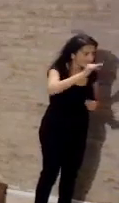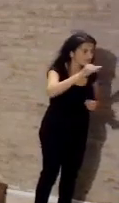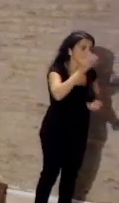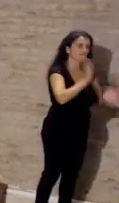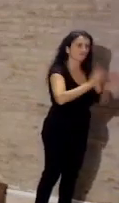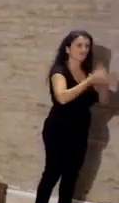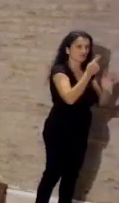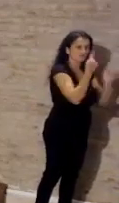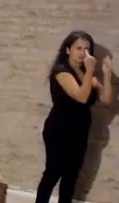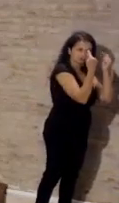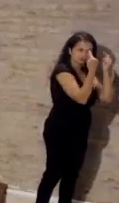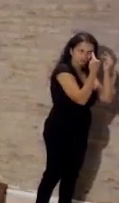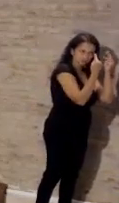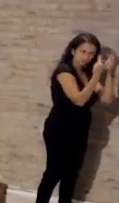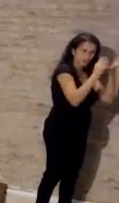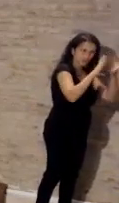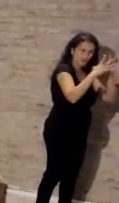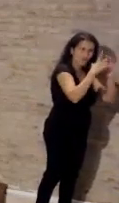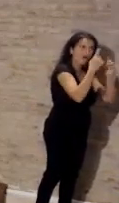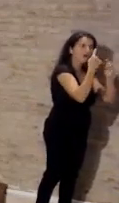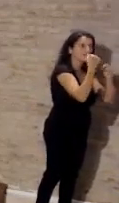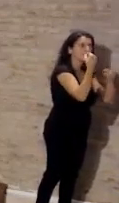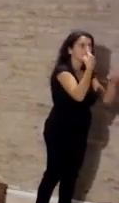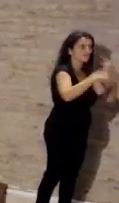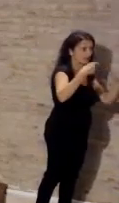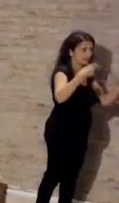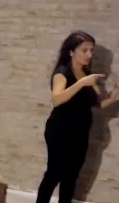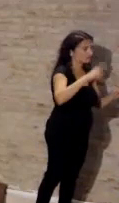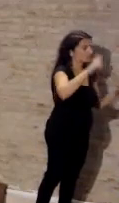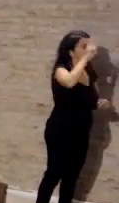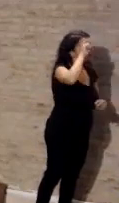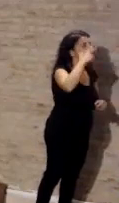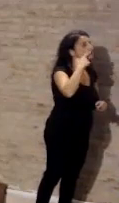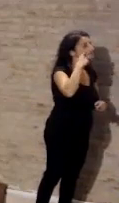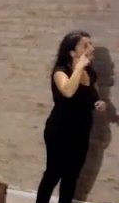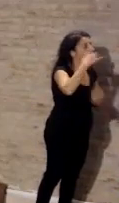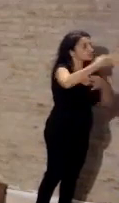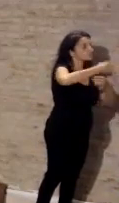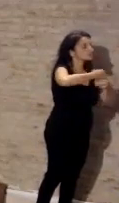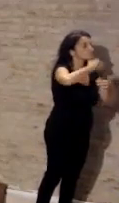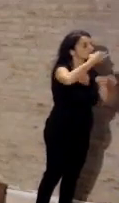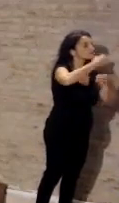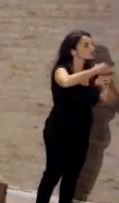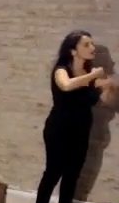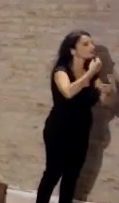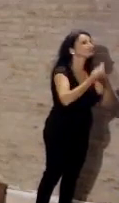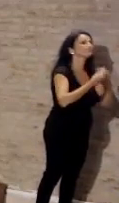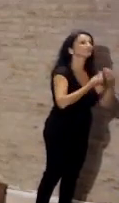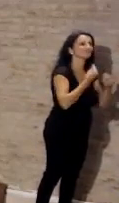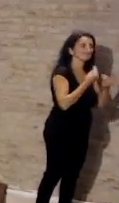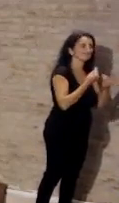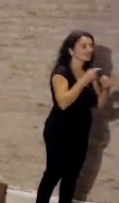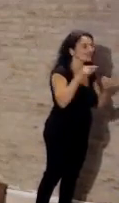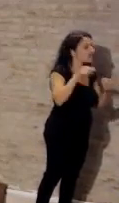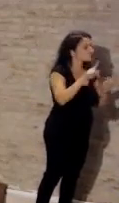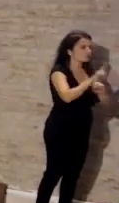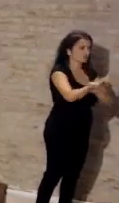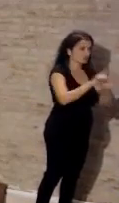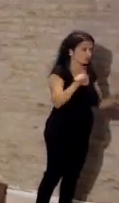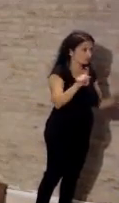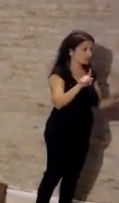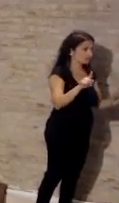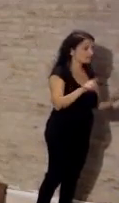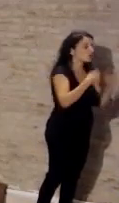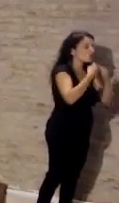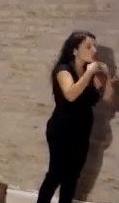y se nos pueden meter por distintos lados la es nos enseña que todo eso no nos tiene que pasar y qué es lo que sí nos